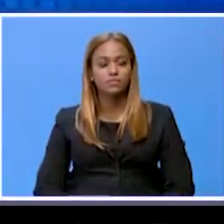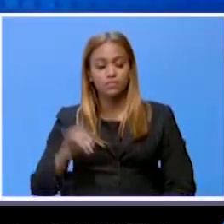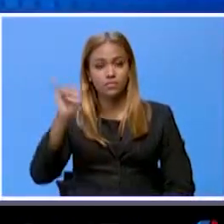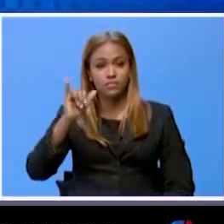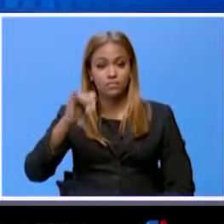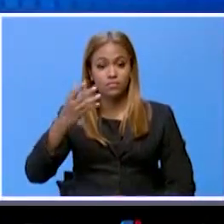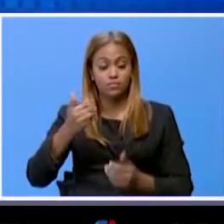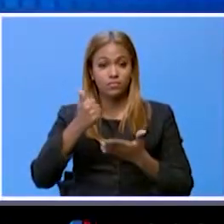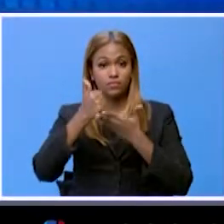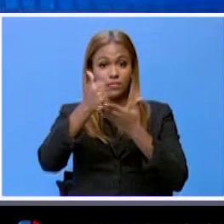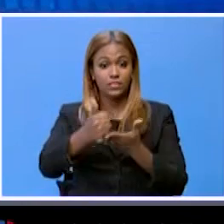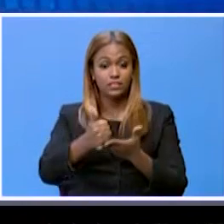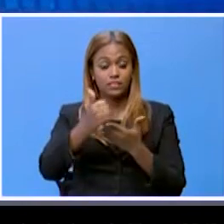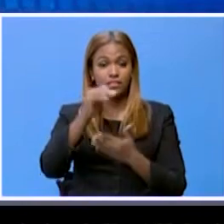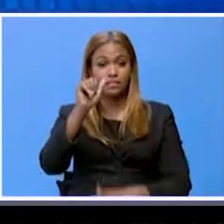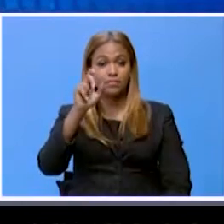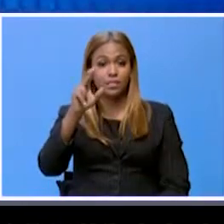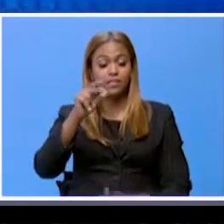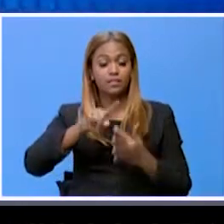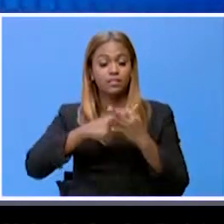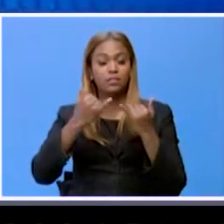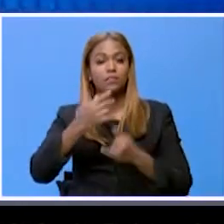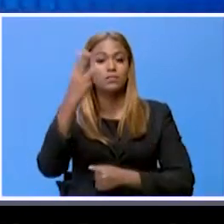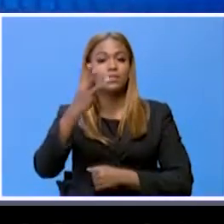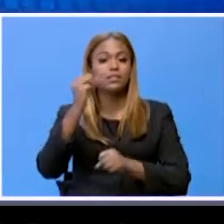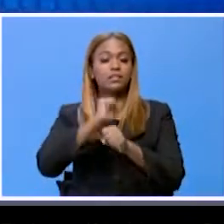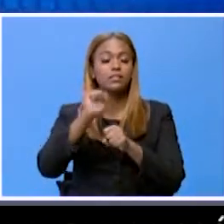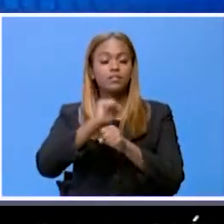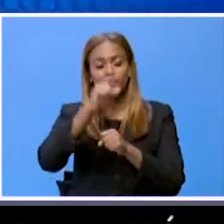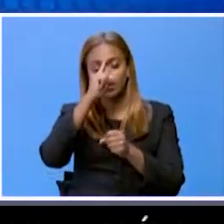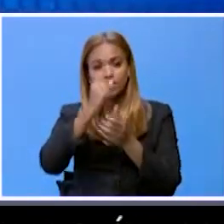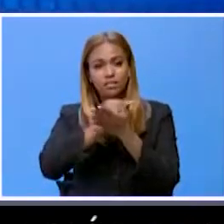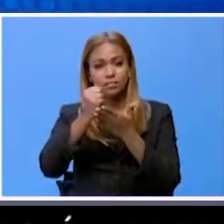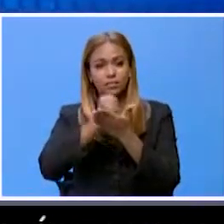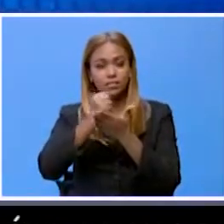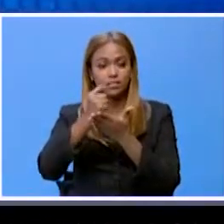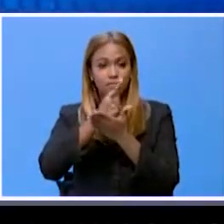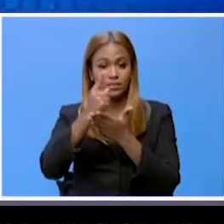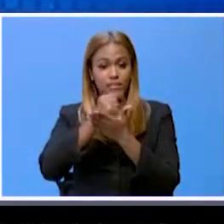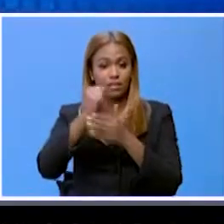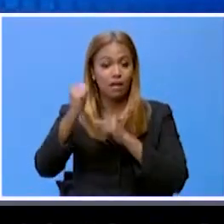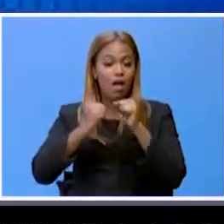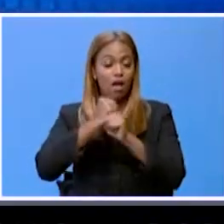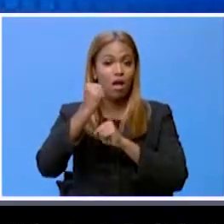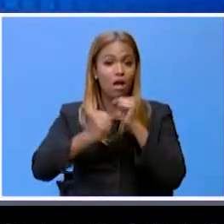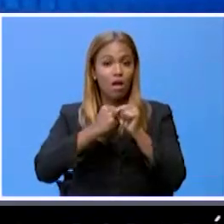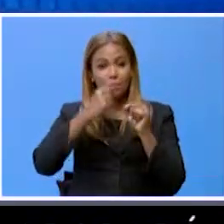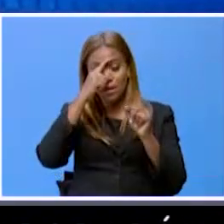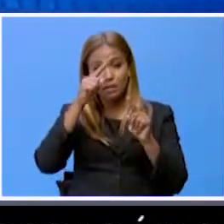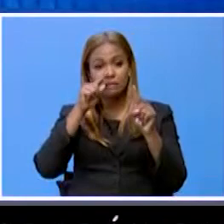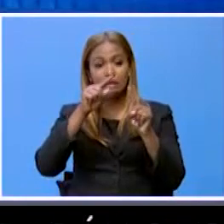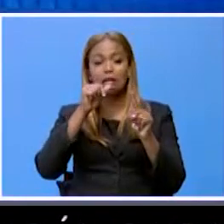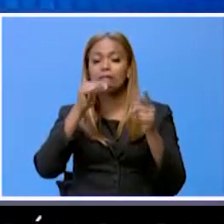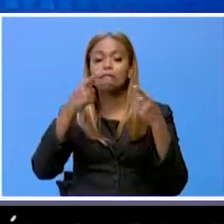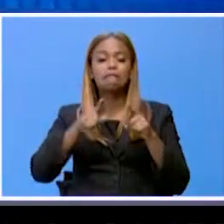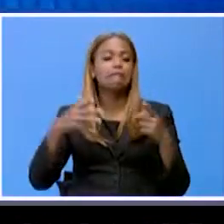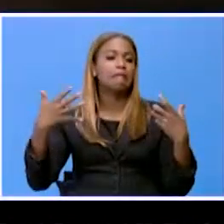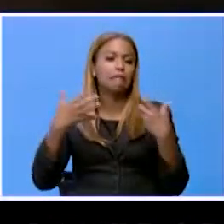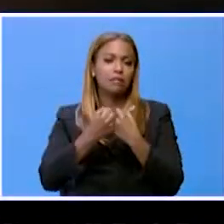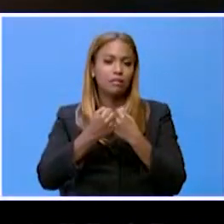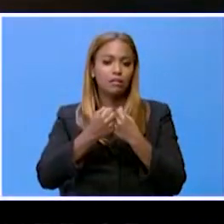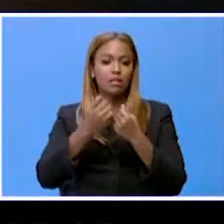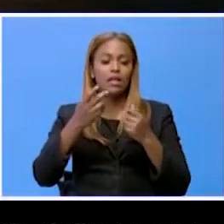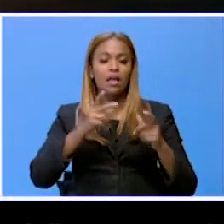Señores, Ámbar inició este miércoles el operativo Semana Santa que realiza cada año con el fin de evitar accidentes lamentables